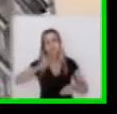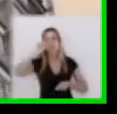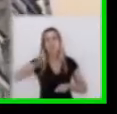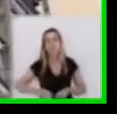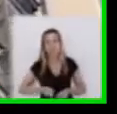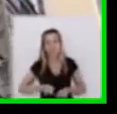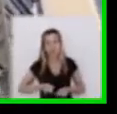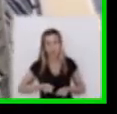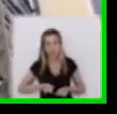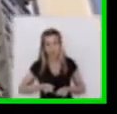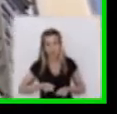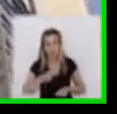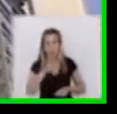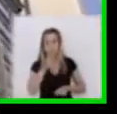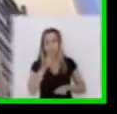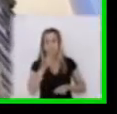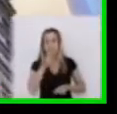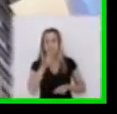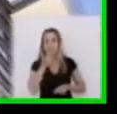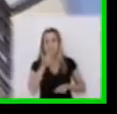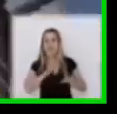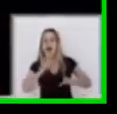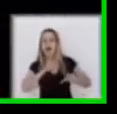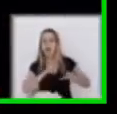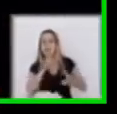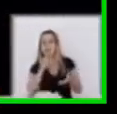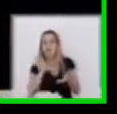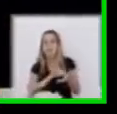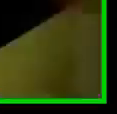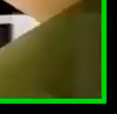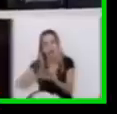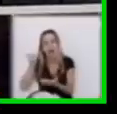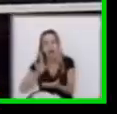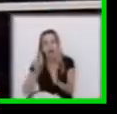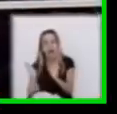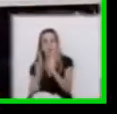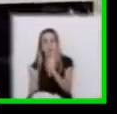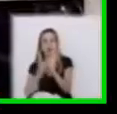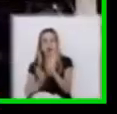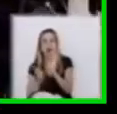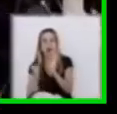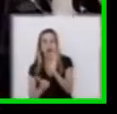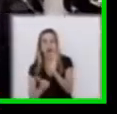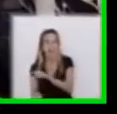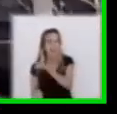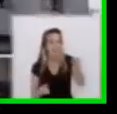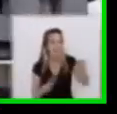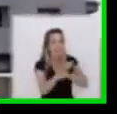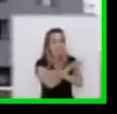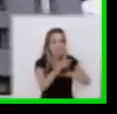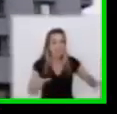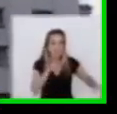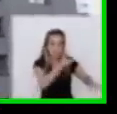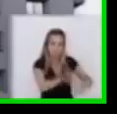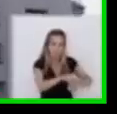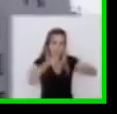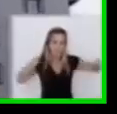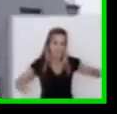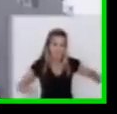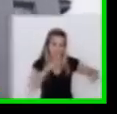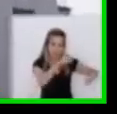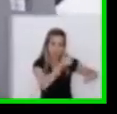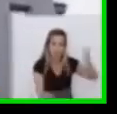Y que de esa causa tiene fotocopias la jueza y las partes que se remitan a las constancias de la causa. Yo no voy